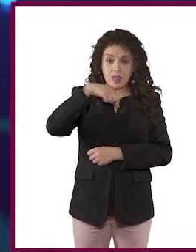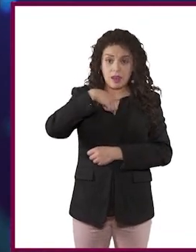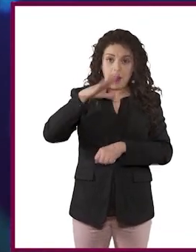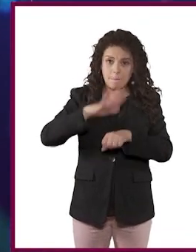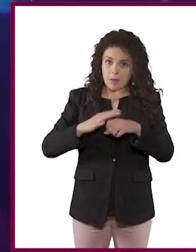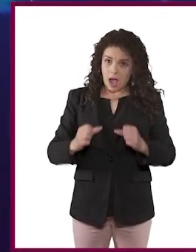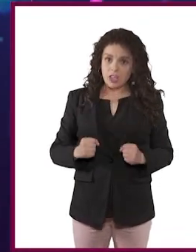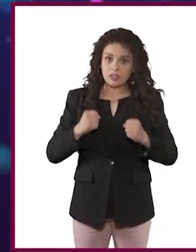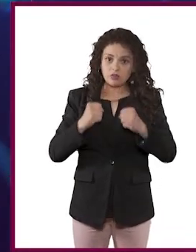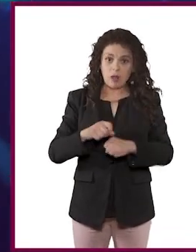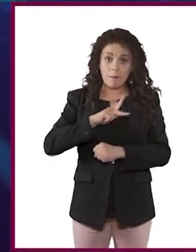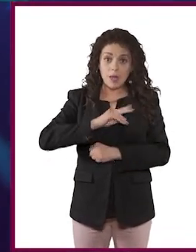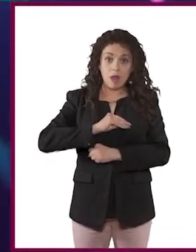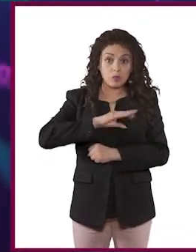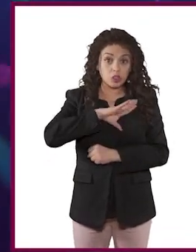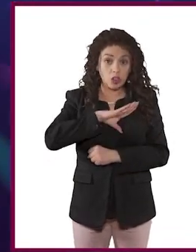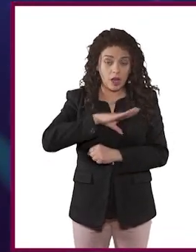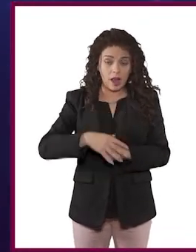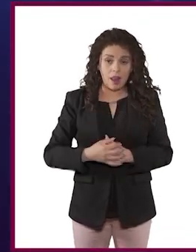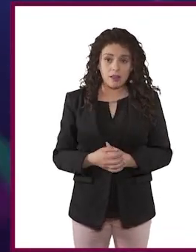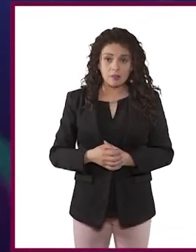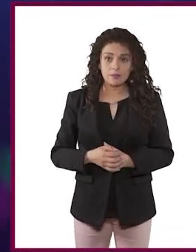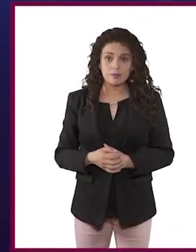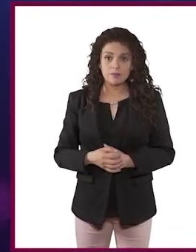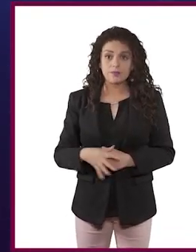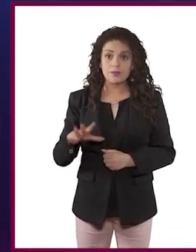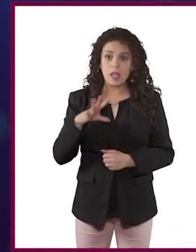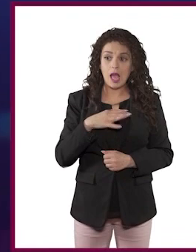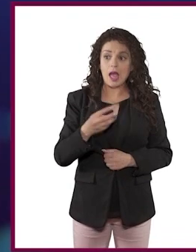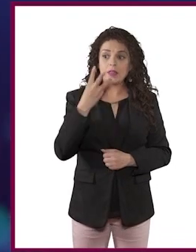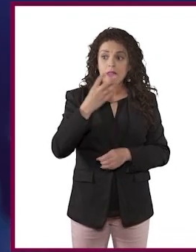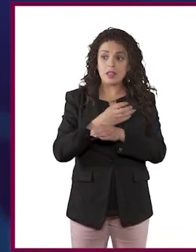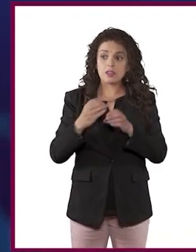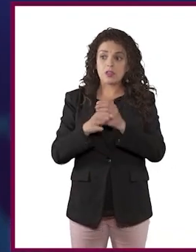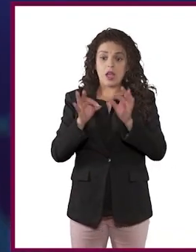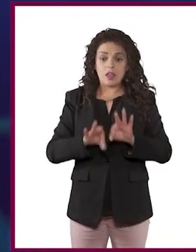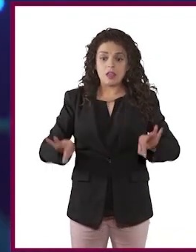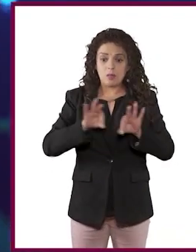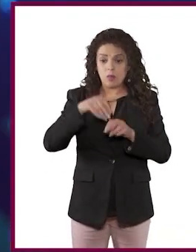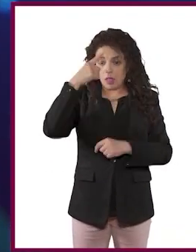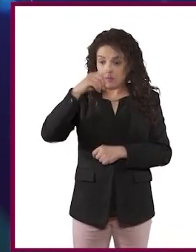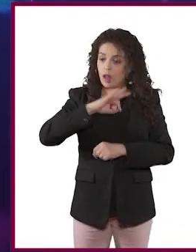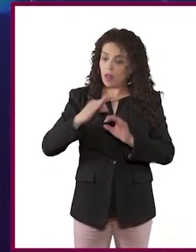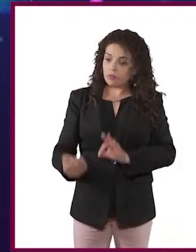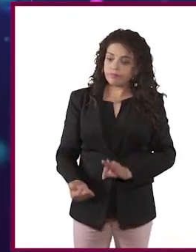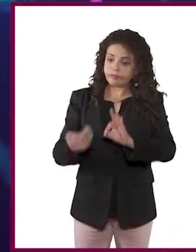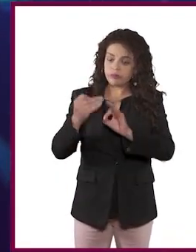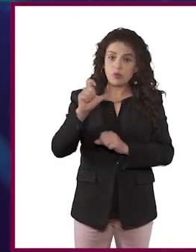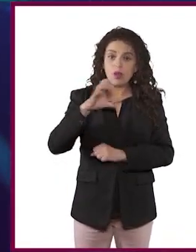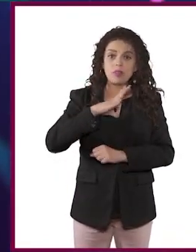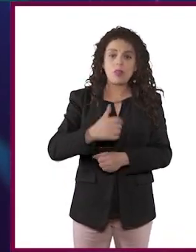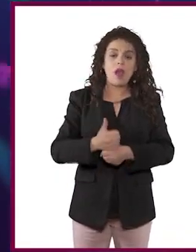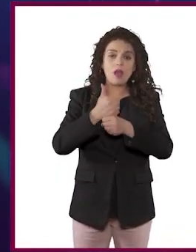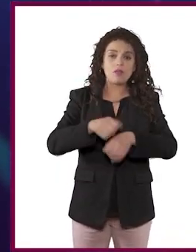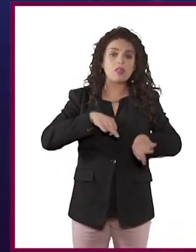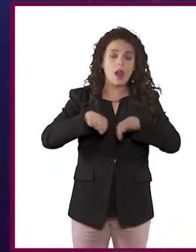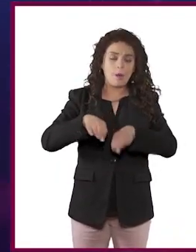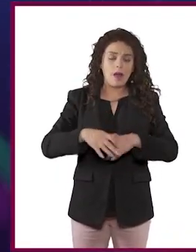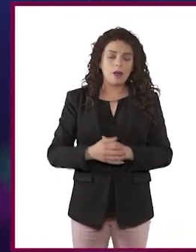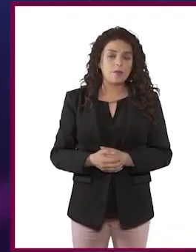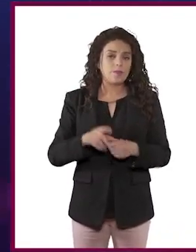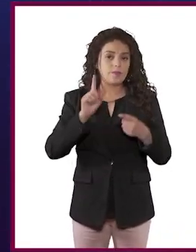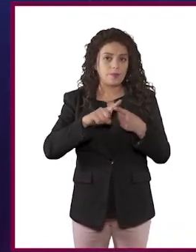de mí, fortalecer mi estado emocional. De hecho, hay 3 pasos importantes para enfrentar una situación de violencia